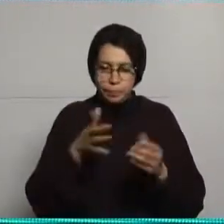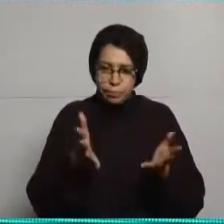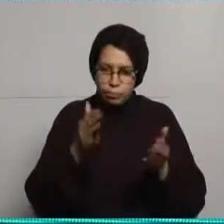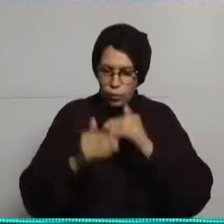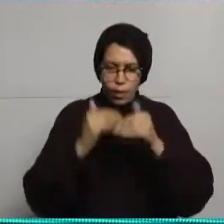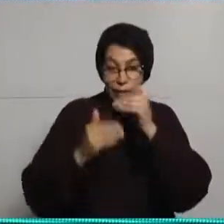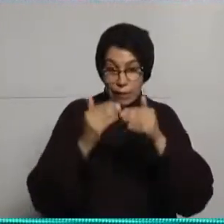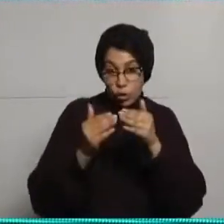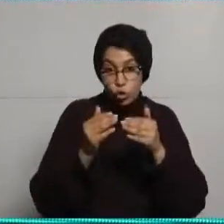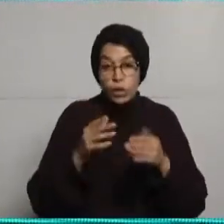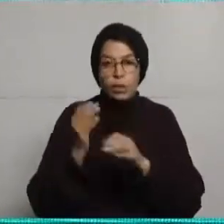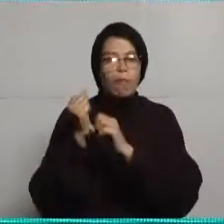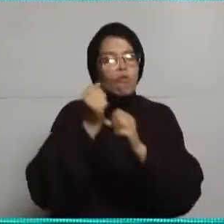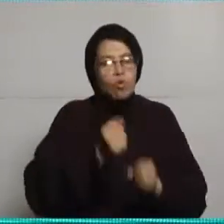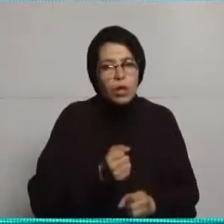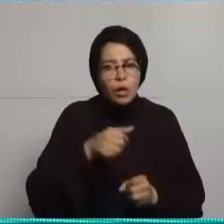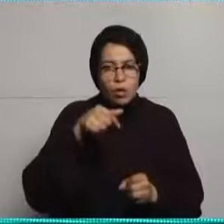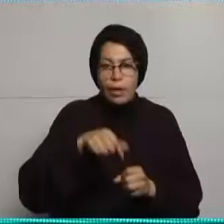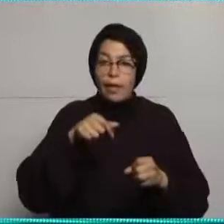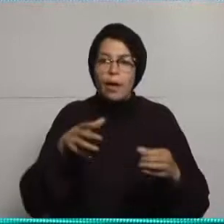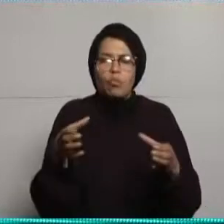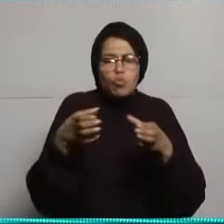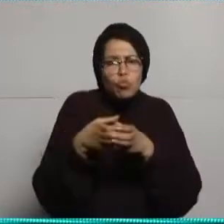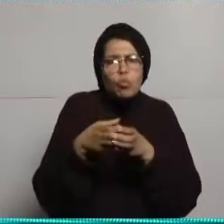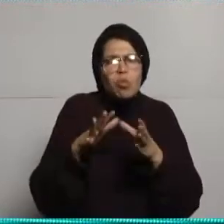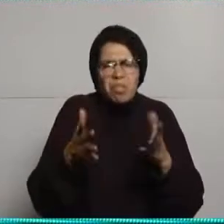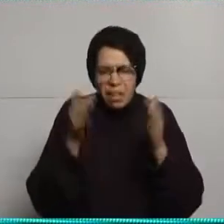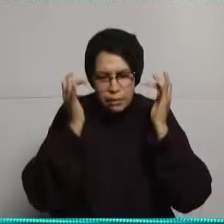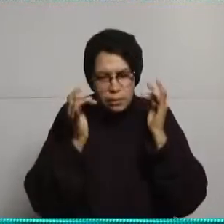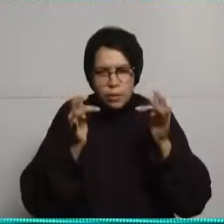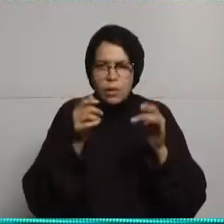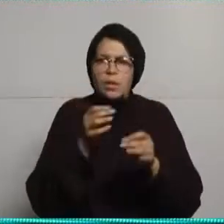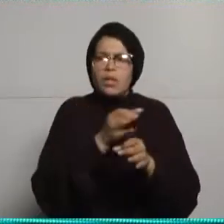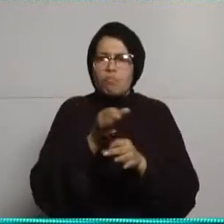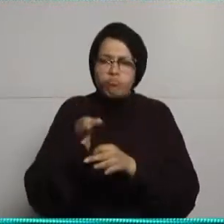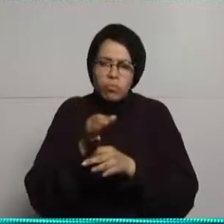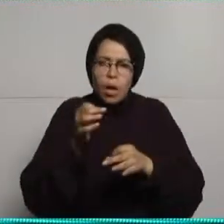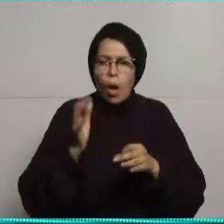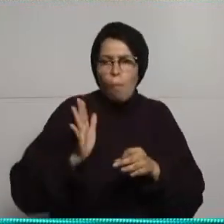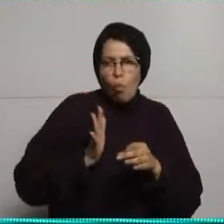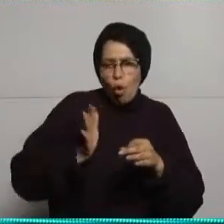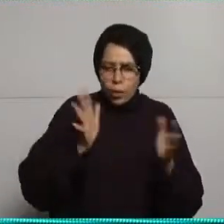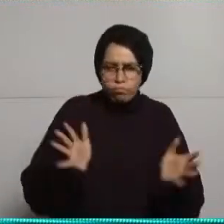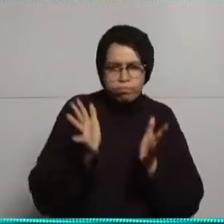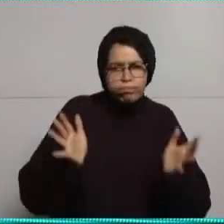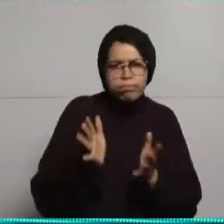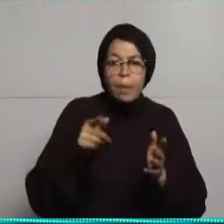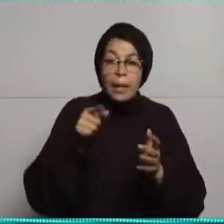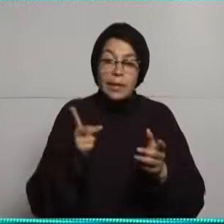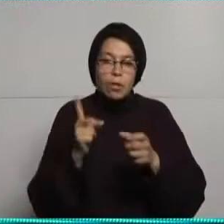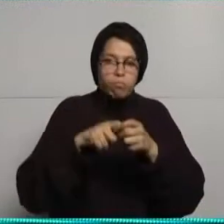Latinoamérica, fundadora de Pit Ladies en Uruguay, una agrupación para enseñanza y motivación de mujeres para integrarse activamente a las comunidades de